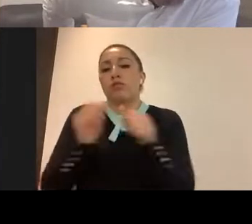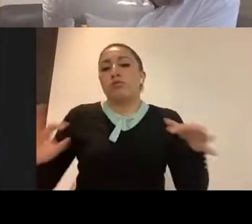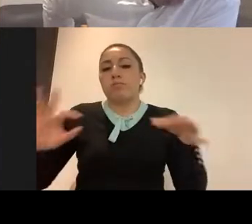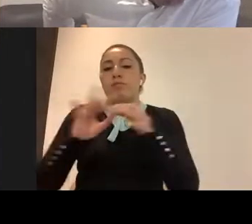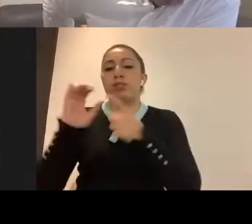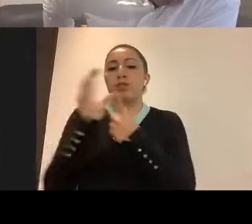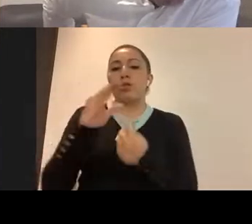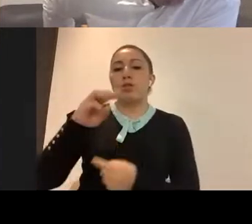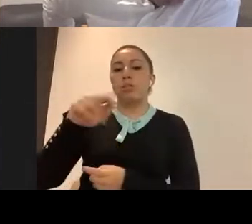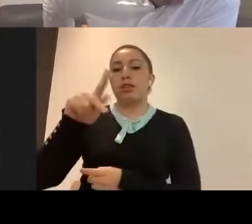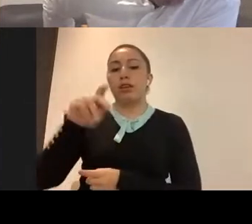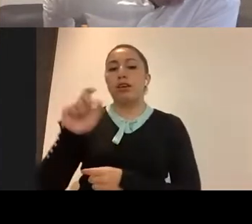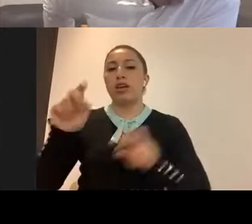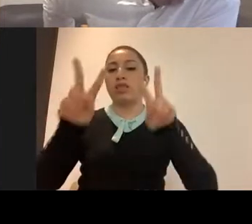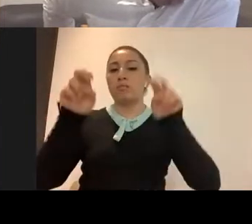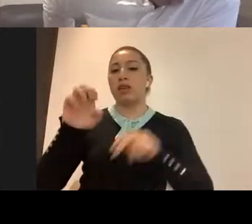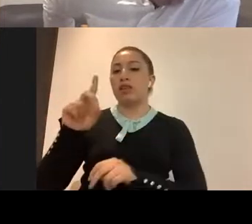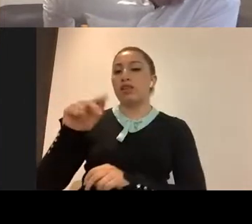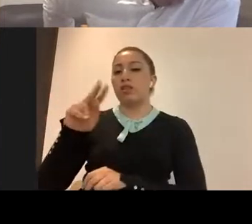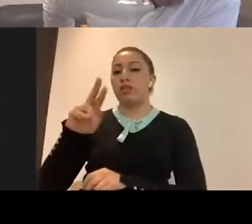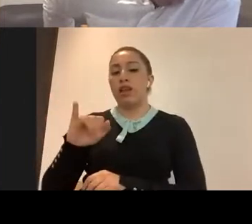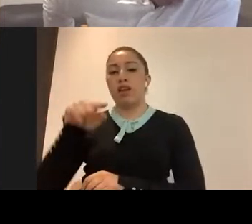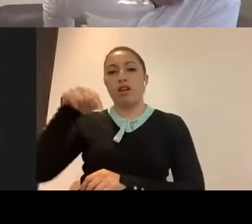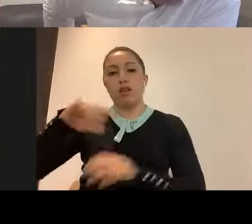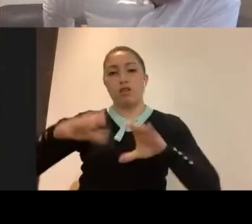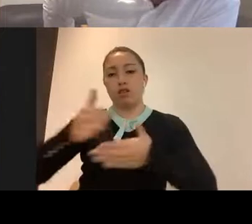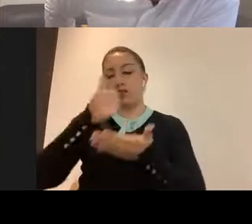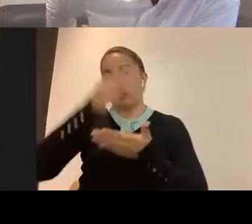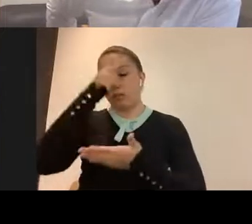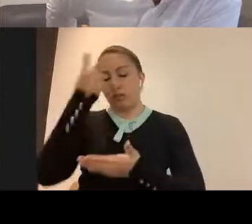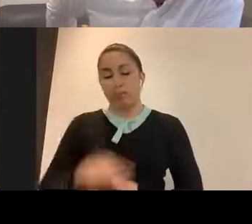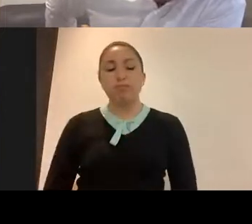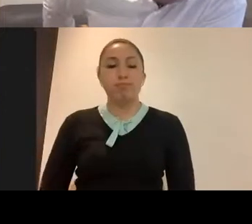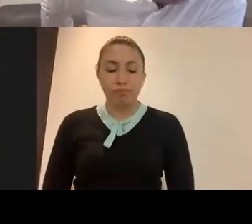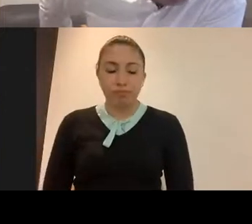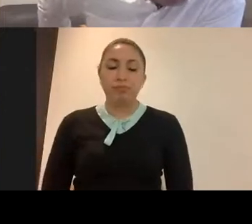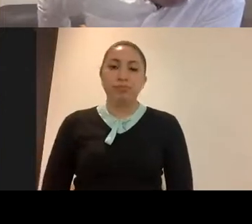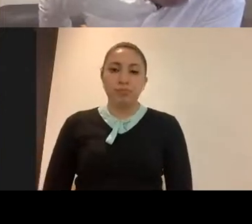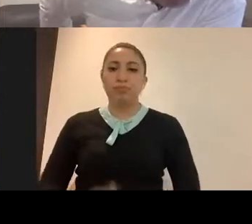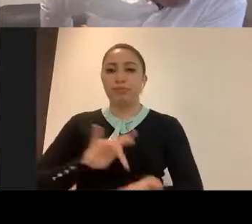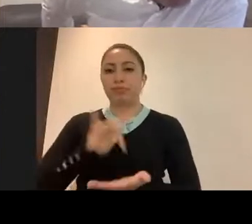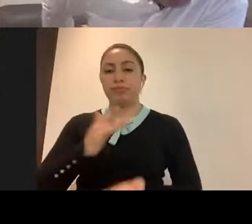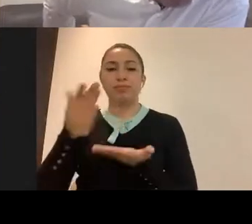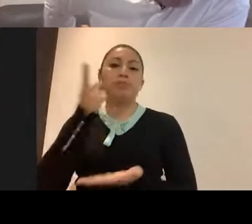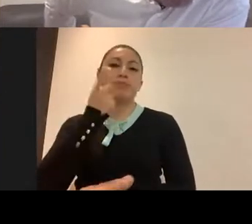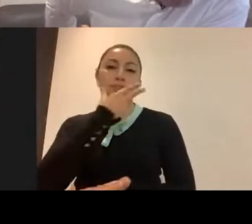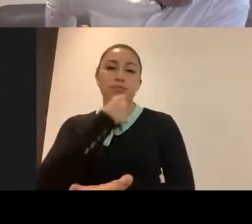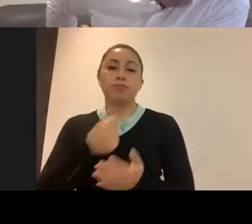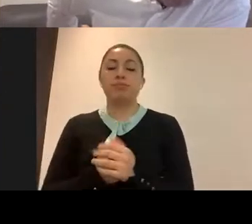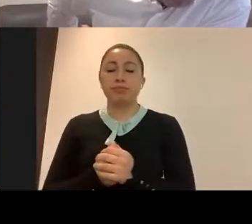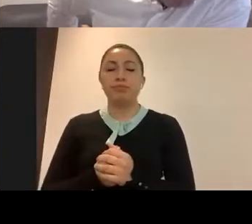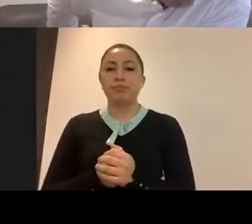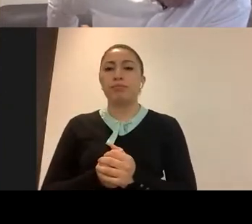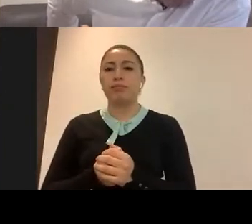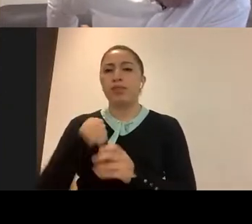Editoriales del Congreso capitalino. Sí, gracias, diputado Rodrigo. Seguramente vamos a revisar, porque todos